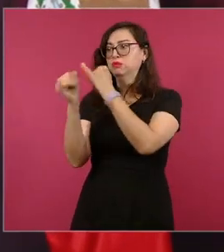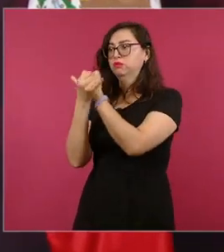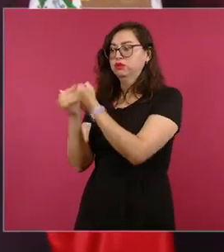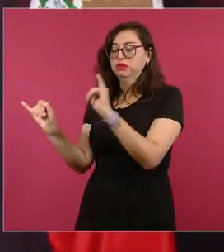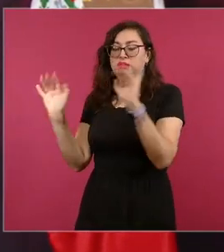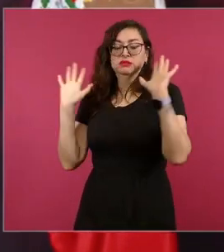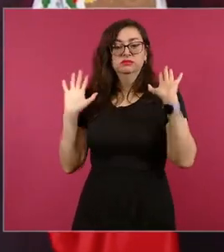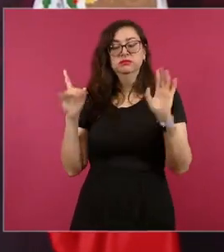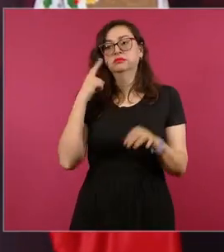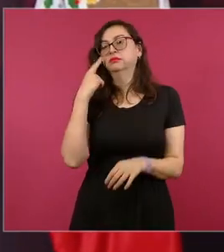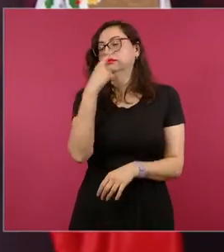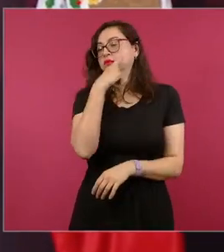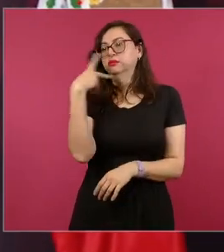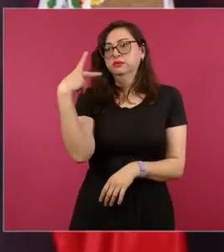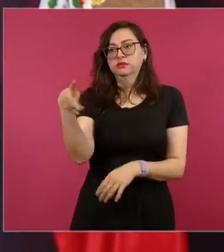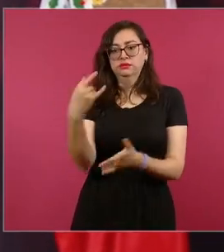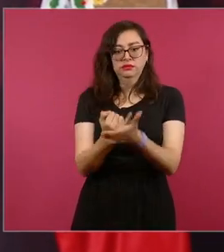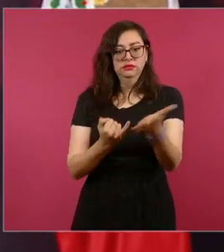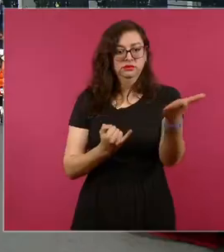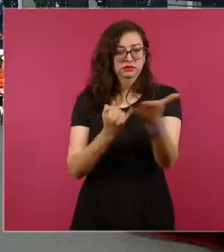deciden.